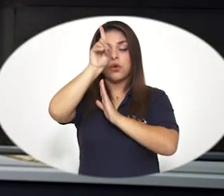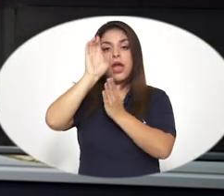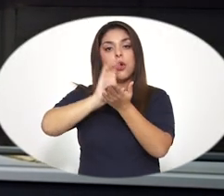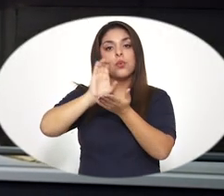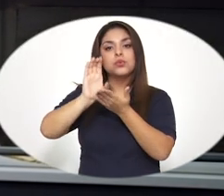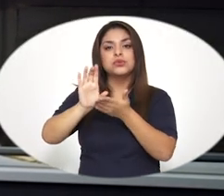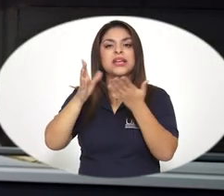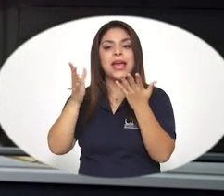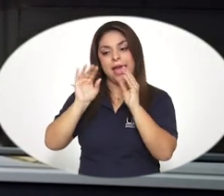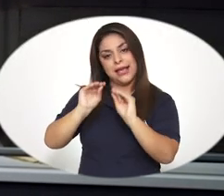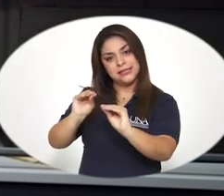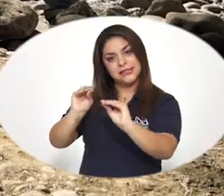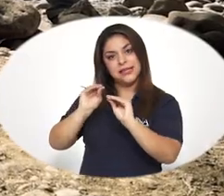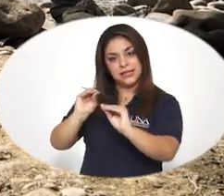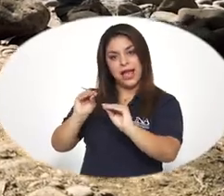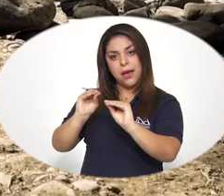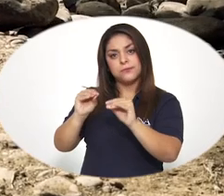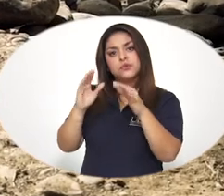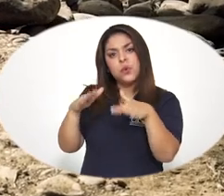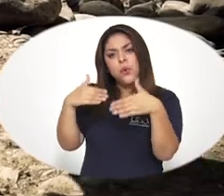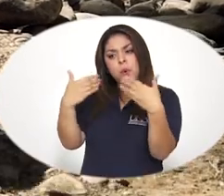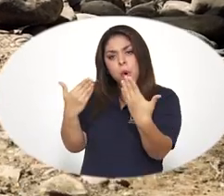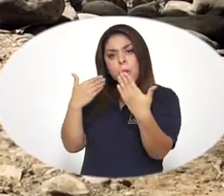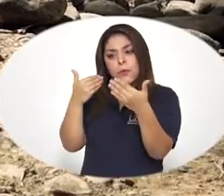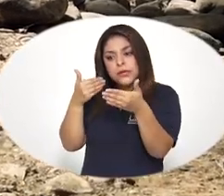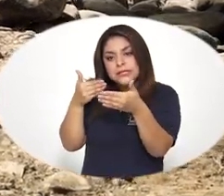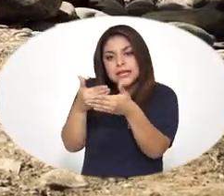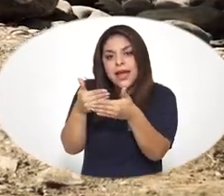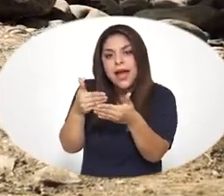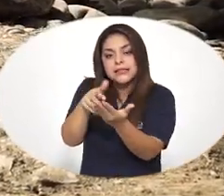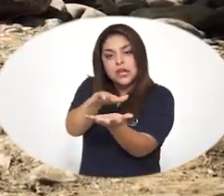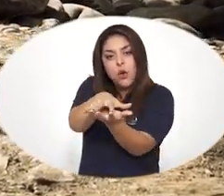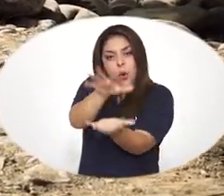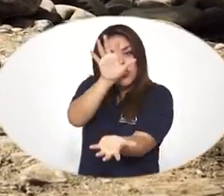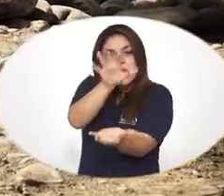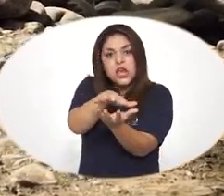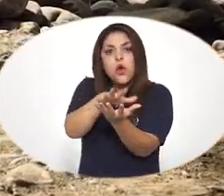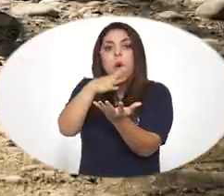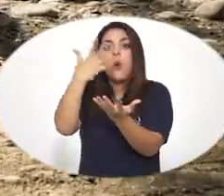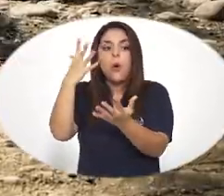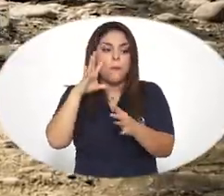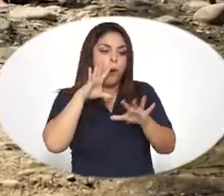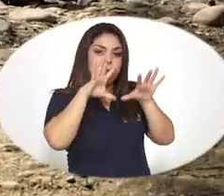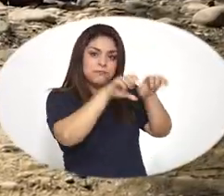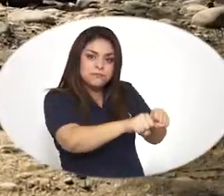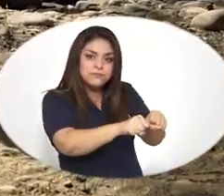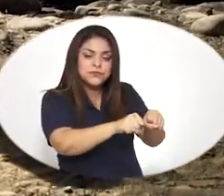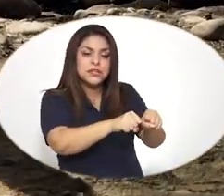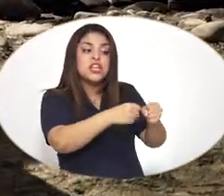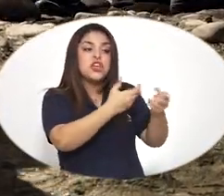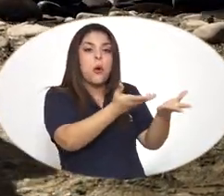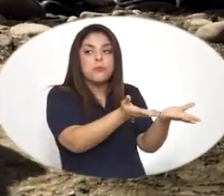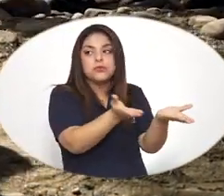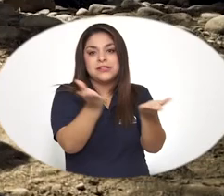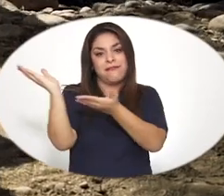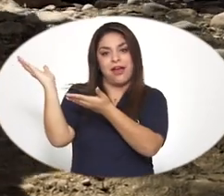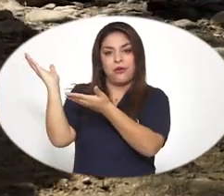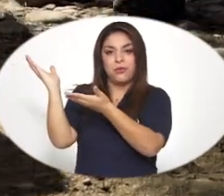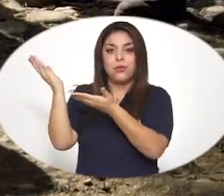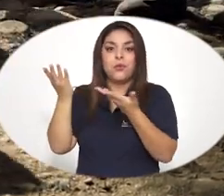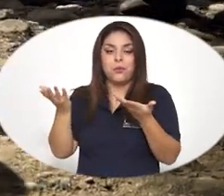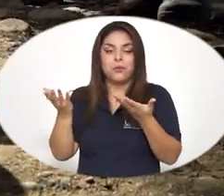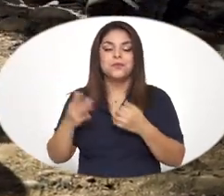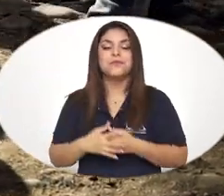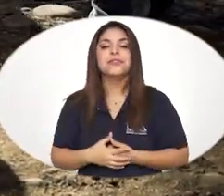en los cuales les enseñamos cómo acercarse a un cocodrilo, cómo capturarlo y cómo